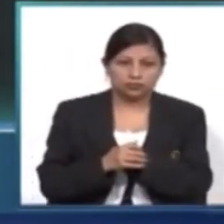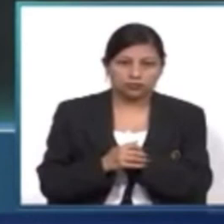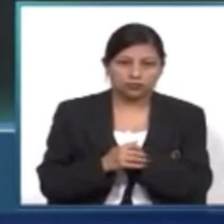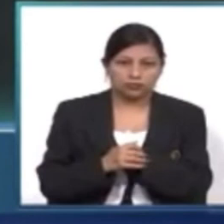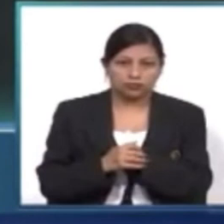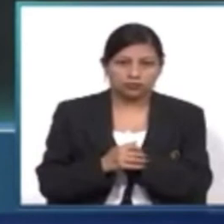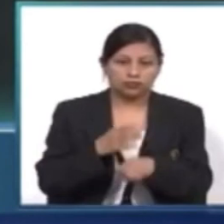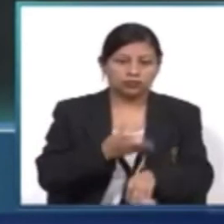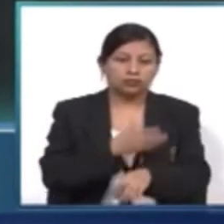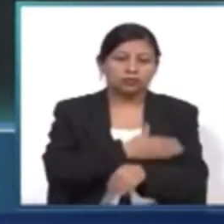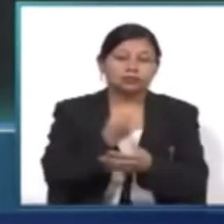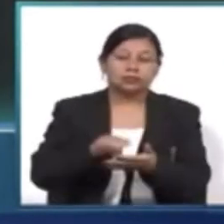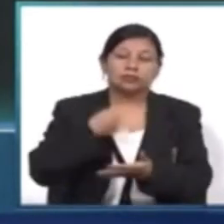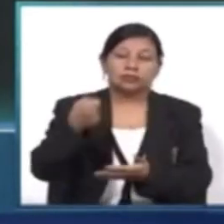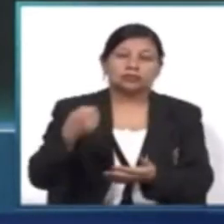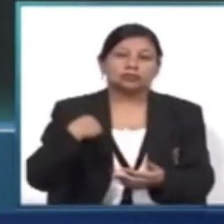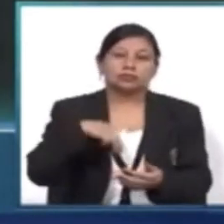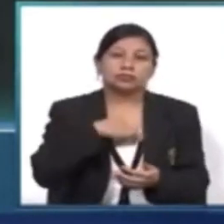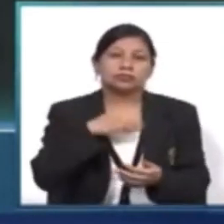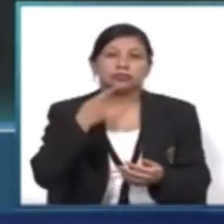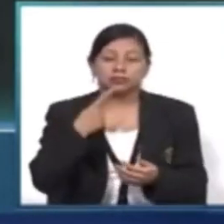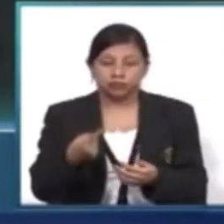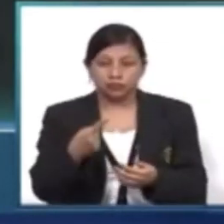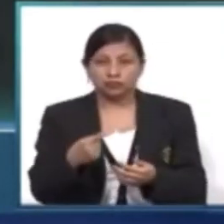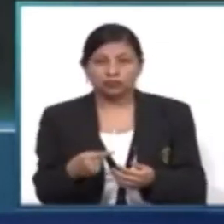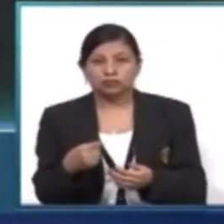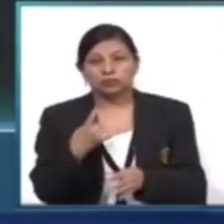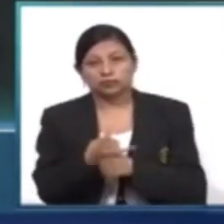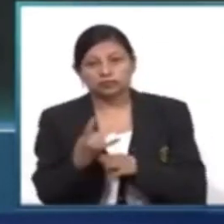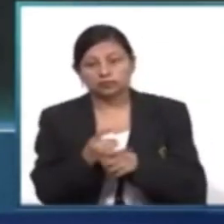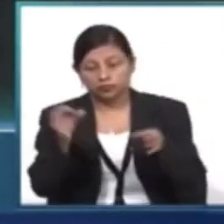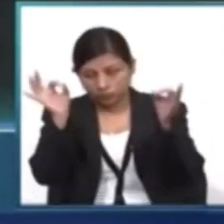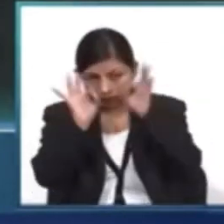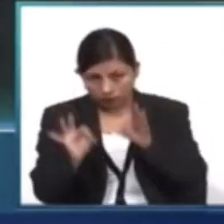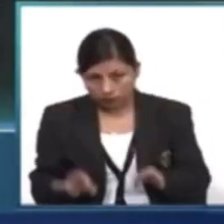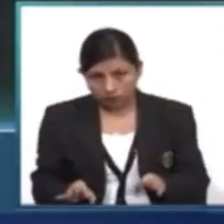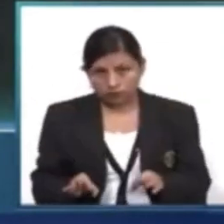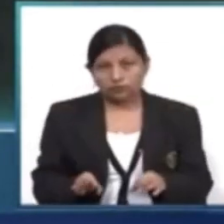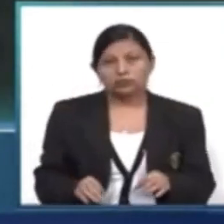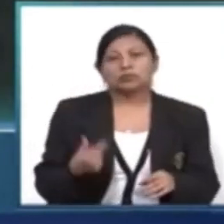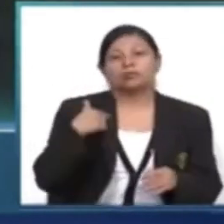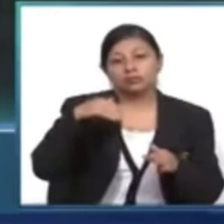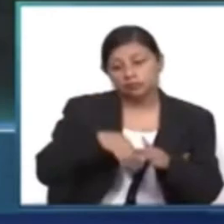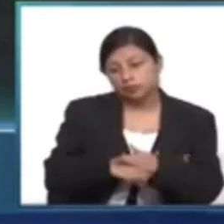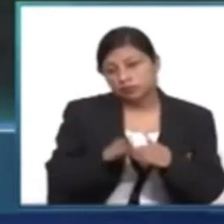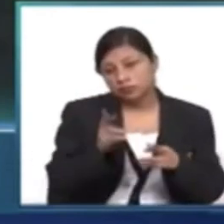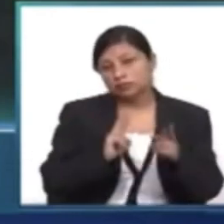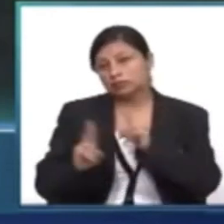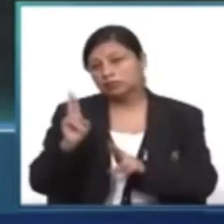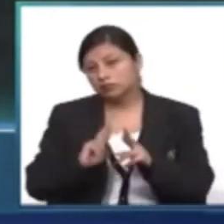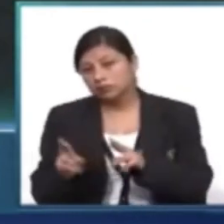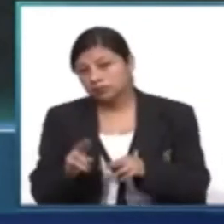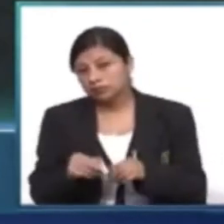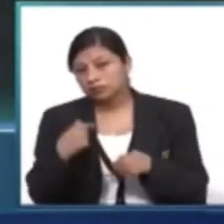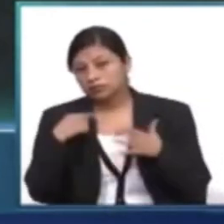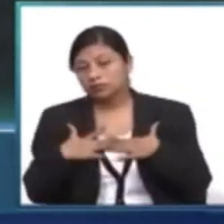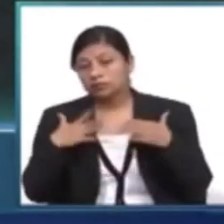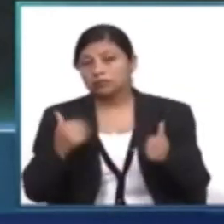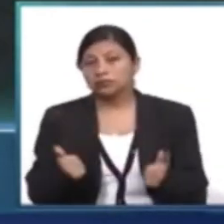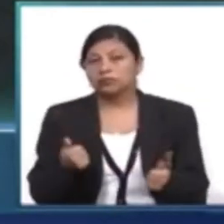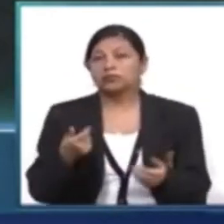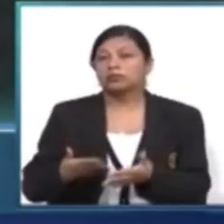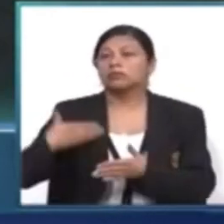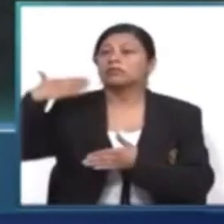de anticipo, y la ministra ya lo describió, tuvimos que usar un mecanismo colateral a través de la Organización Panamericana de la Salud para poder dar